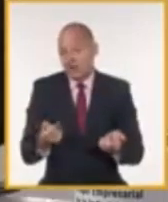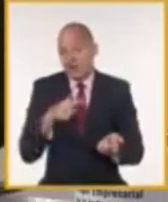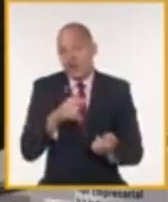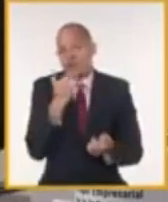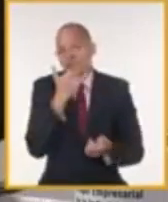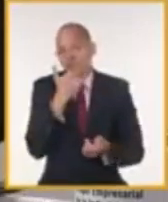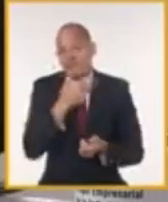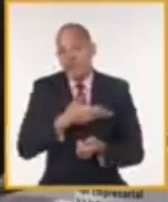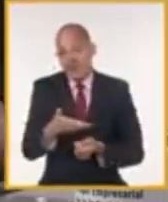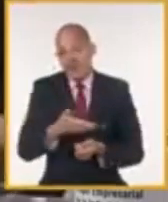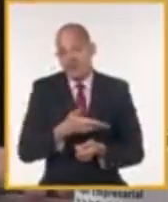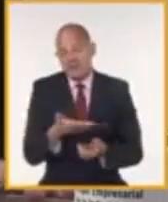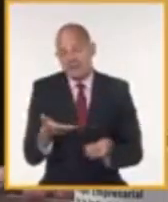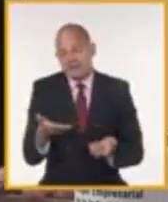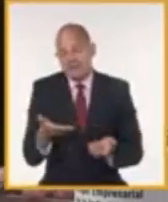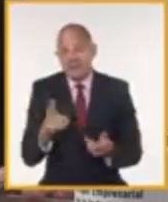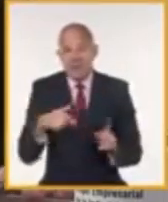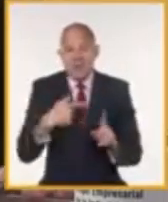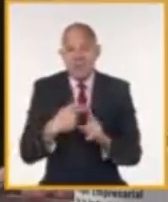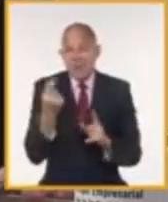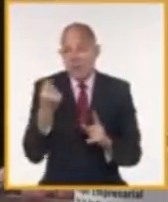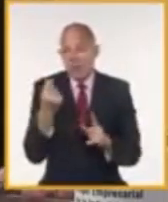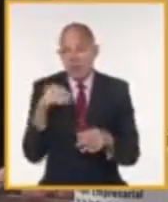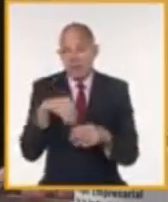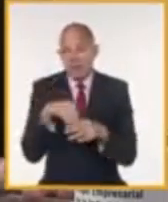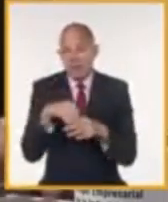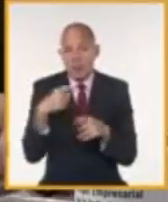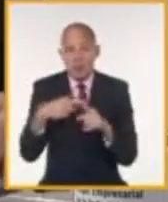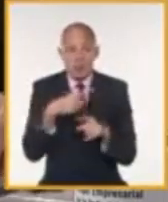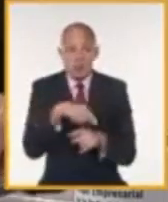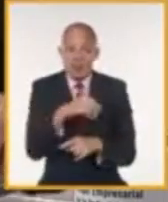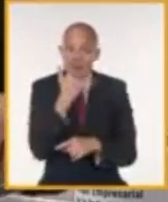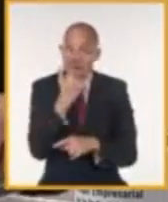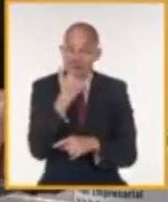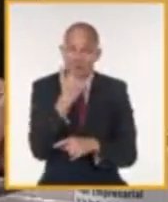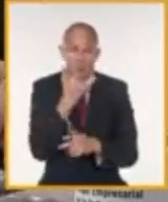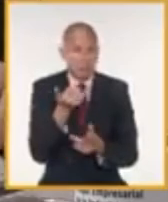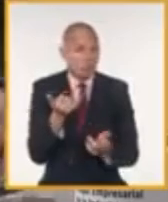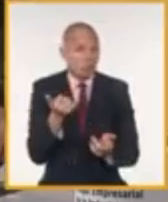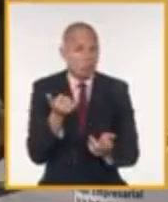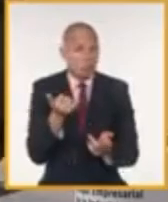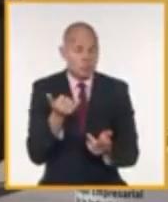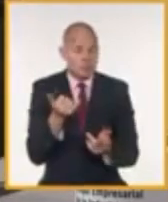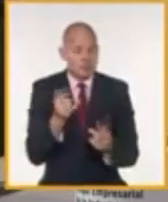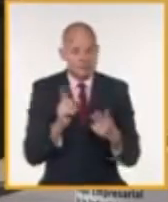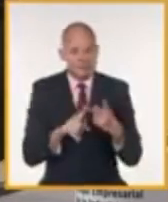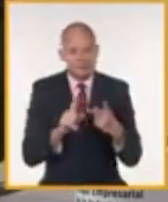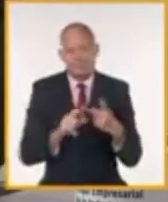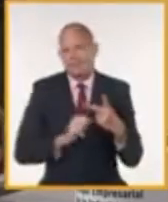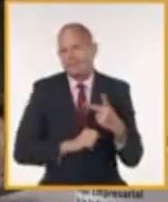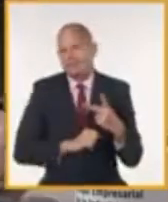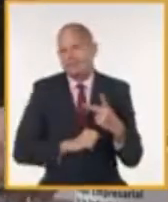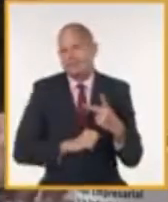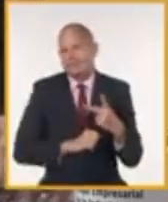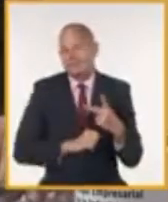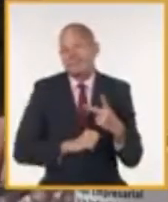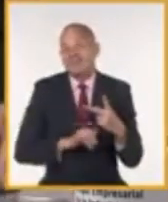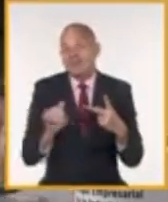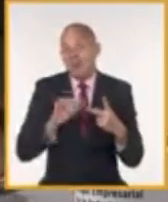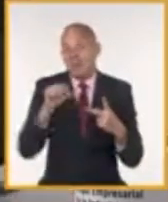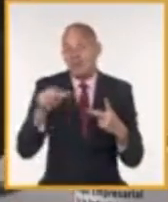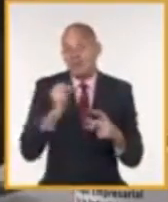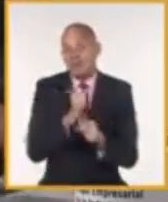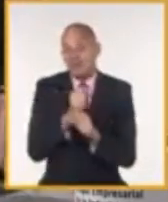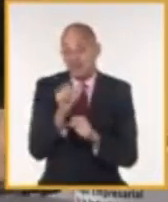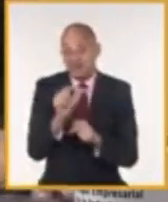por consiguiente en los ingresos de los trabajadores. Una segunda causa es la migración que